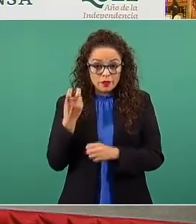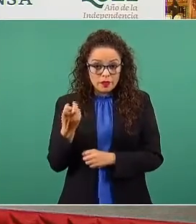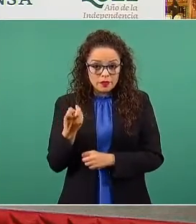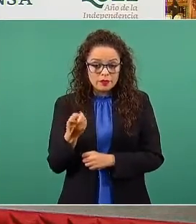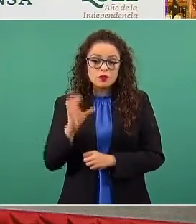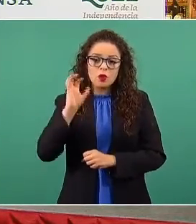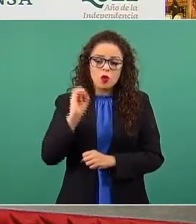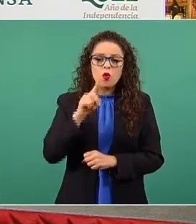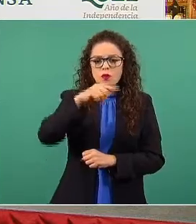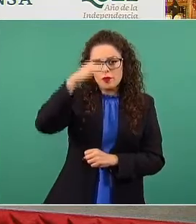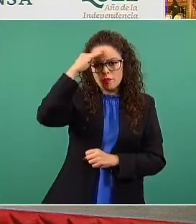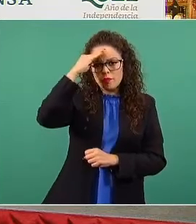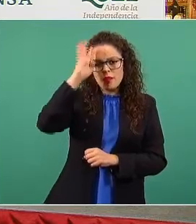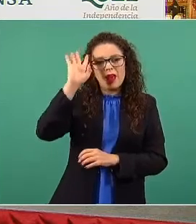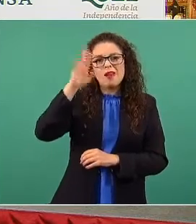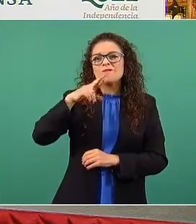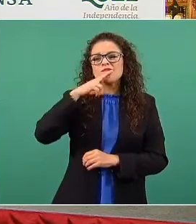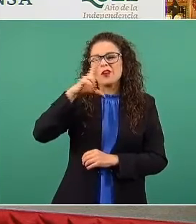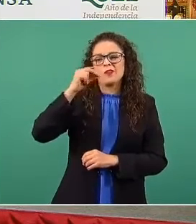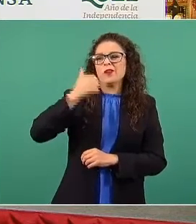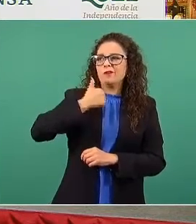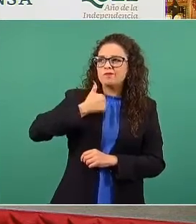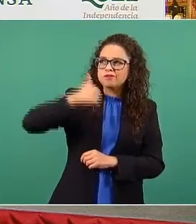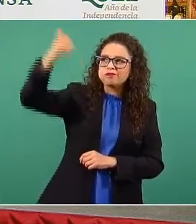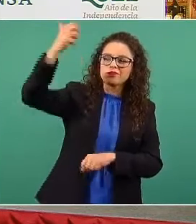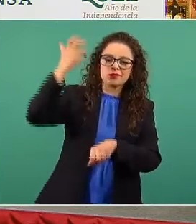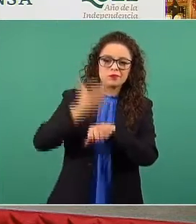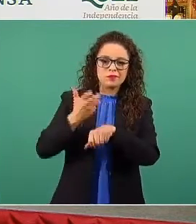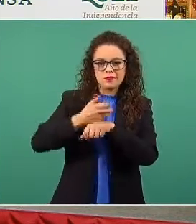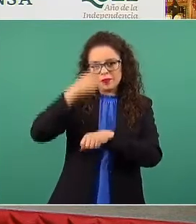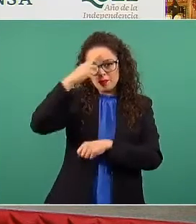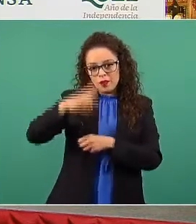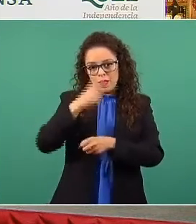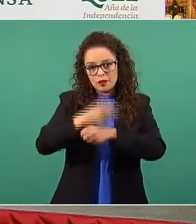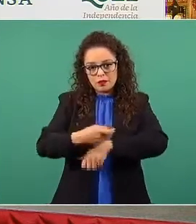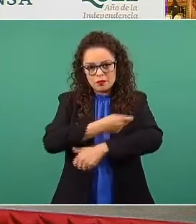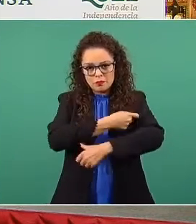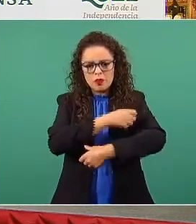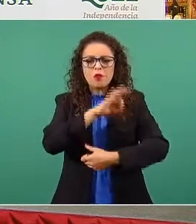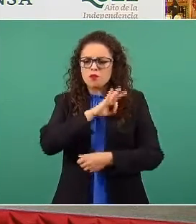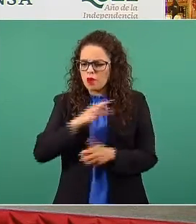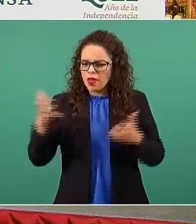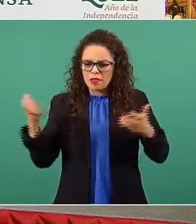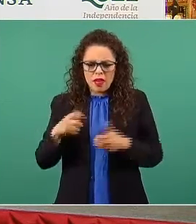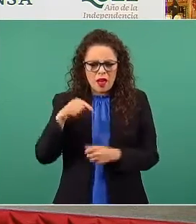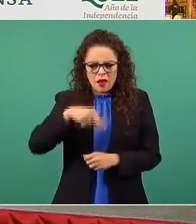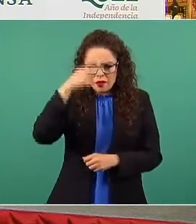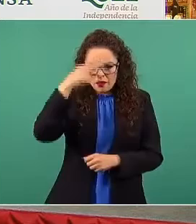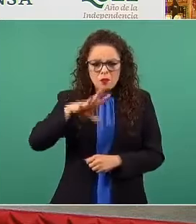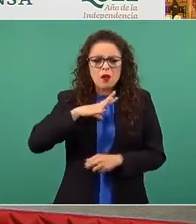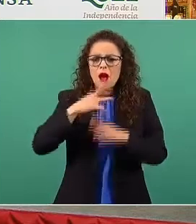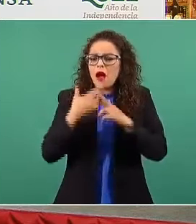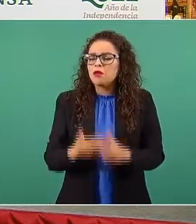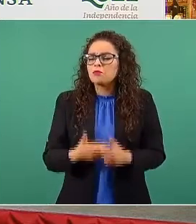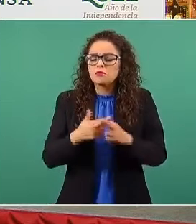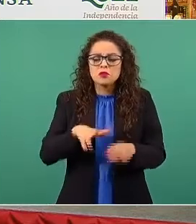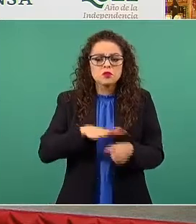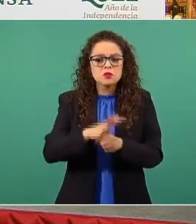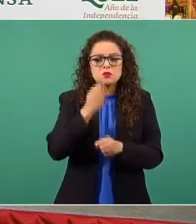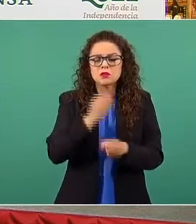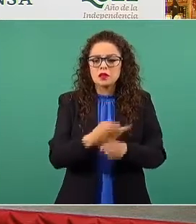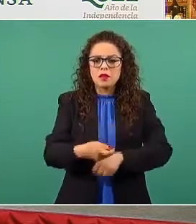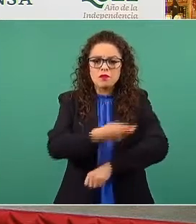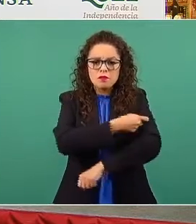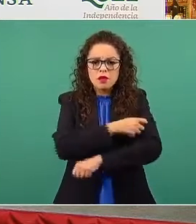ya no viajar a Estados Unidos para recibir la segunda dosis, lo puede hacer en México. Hay vacuna suficiente, hay